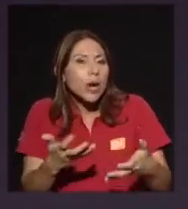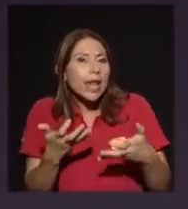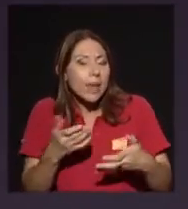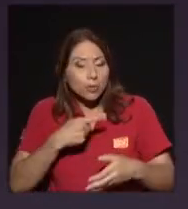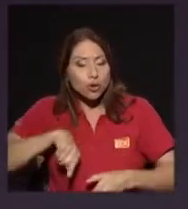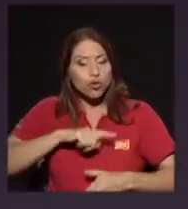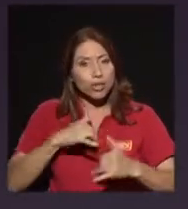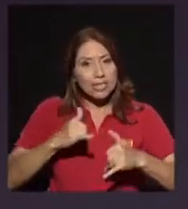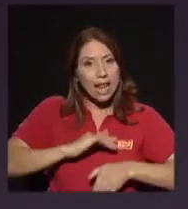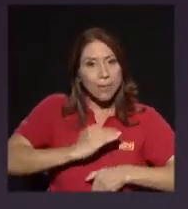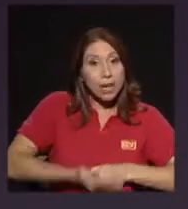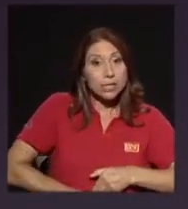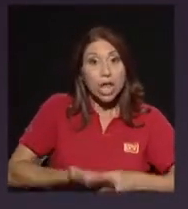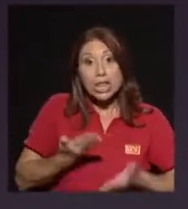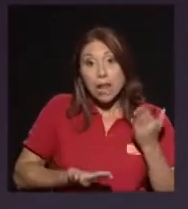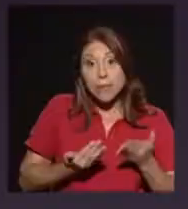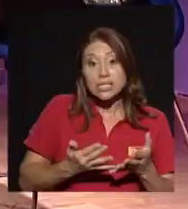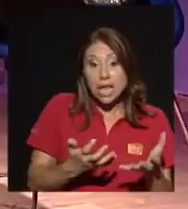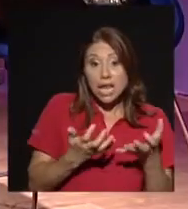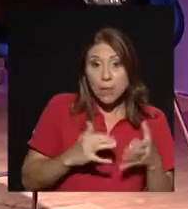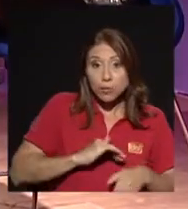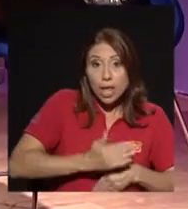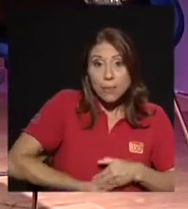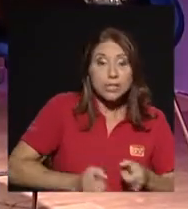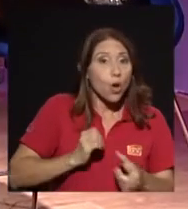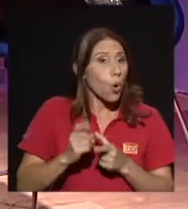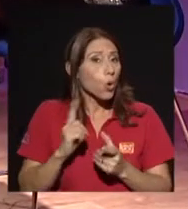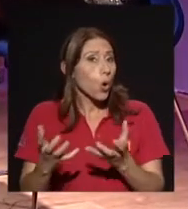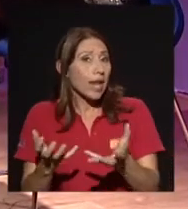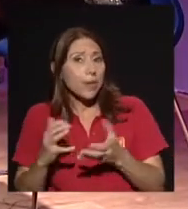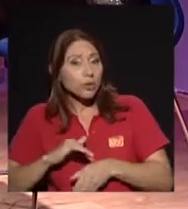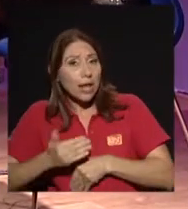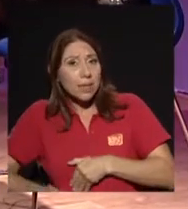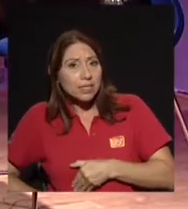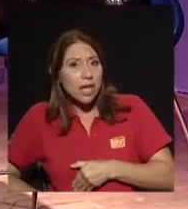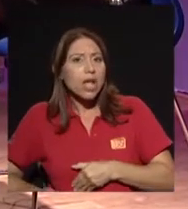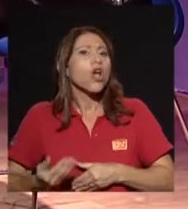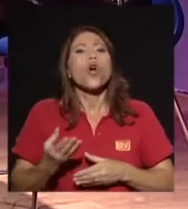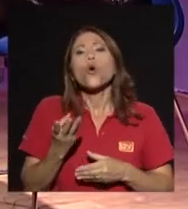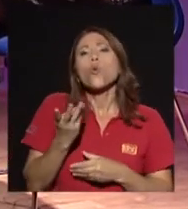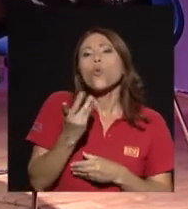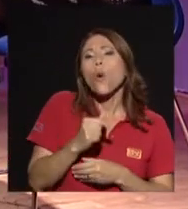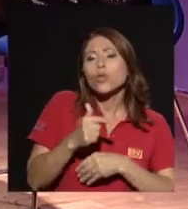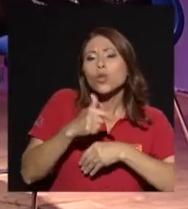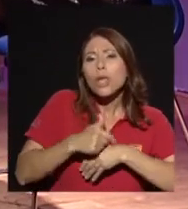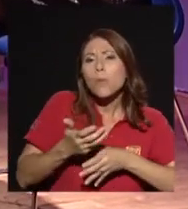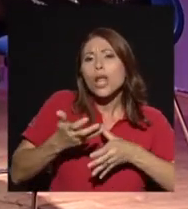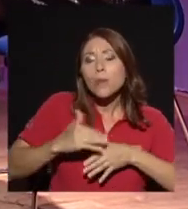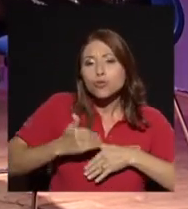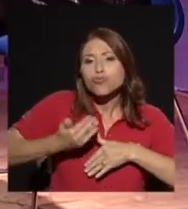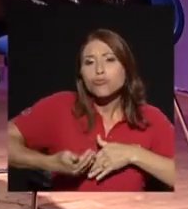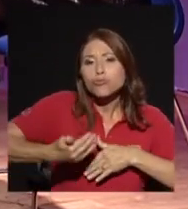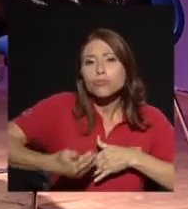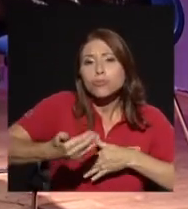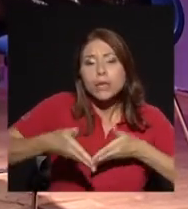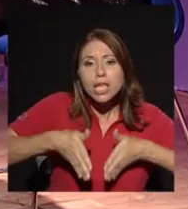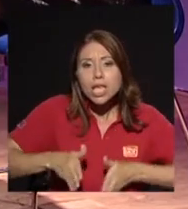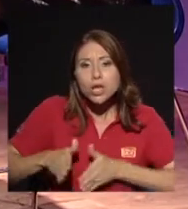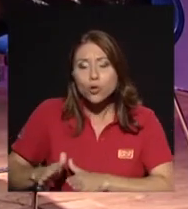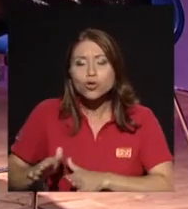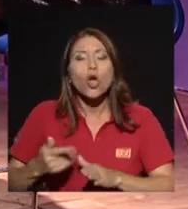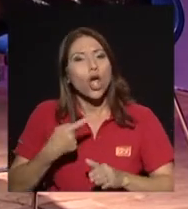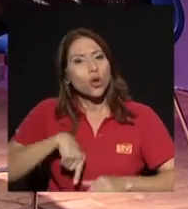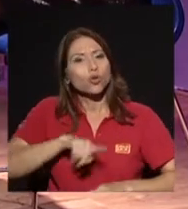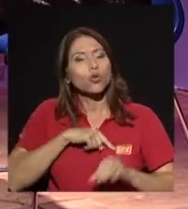si queremos o no queremos, de elegir el espaciamiento que queremos tener entre nuestros hijos e hijas, vamos a tener la posibilidad entonces de